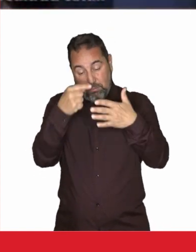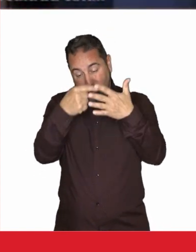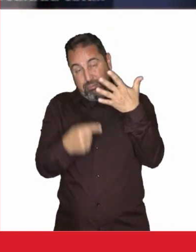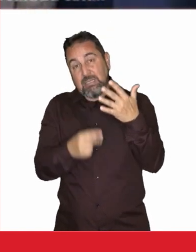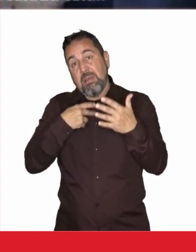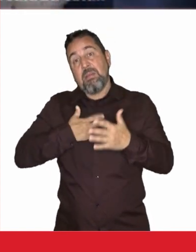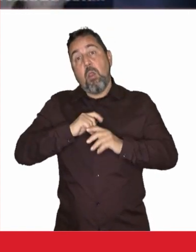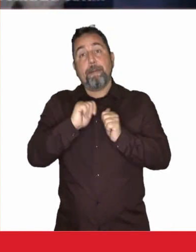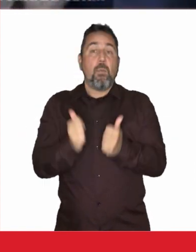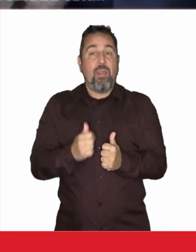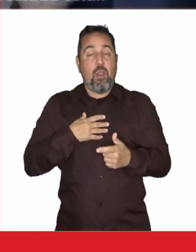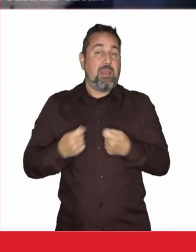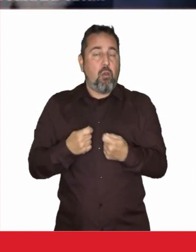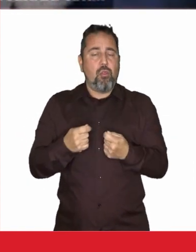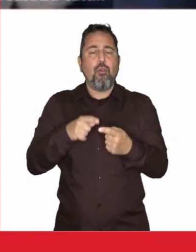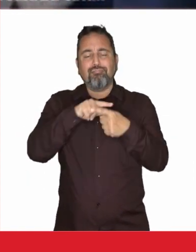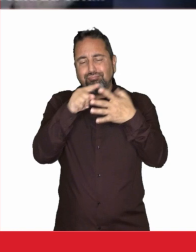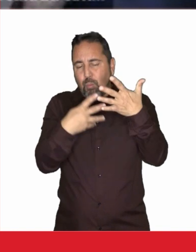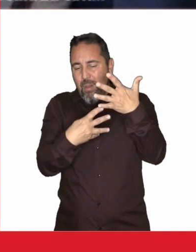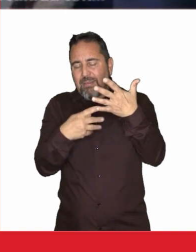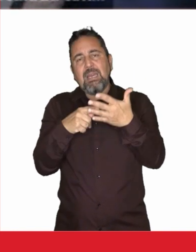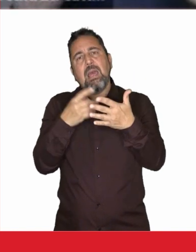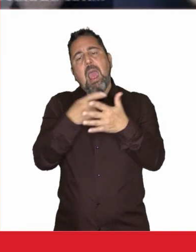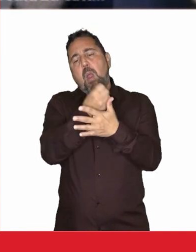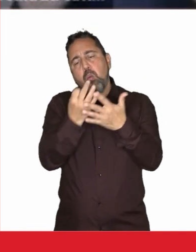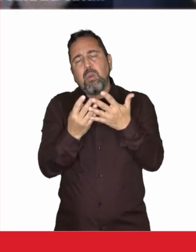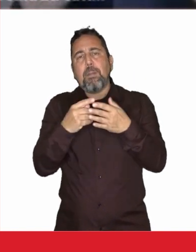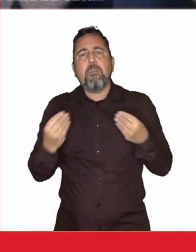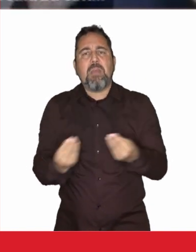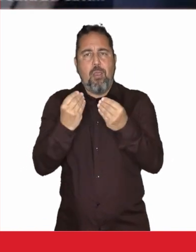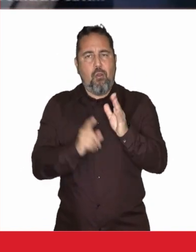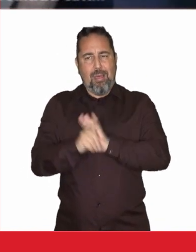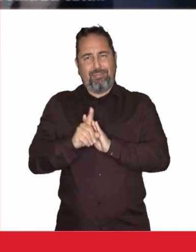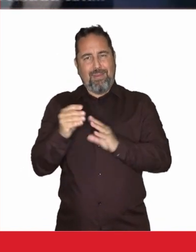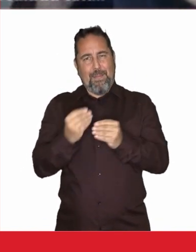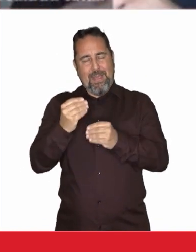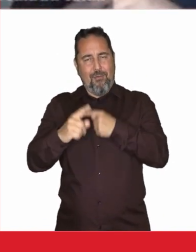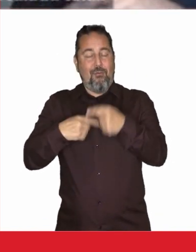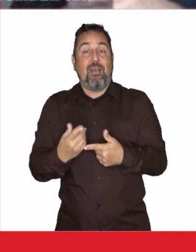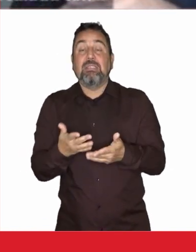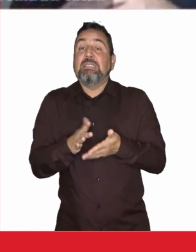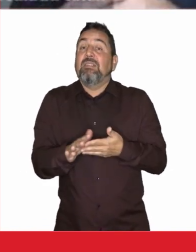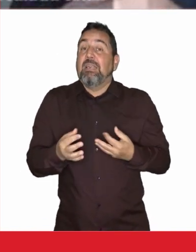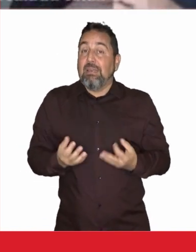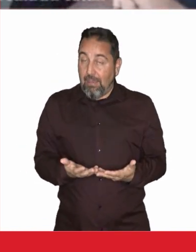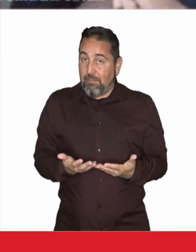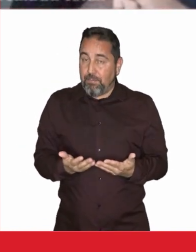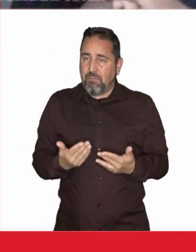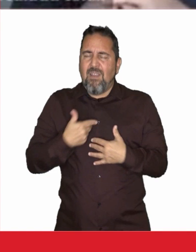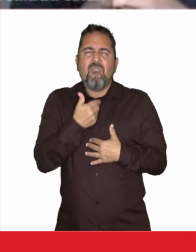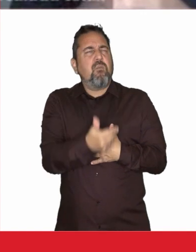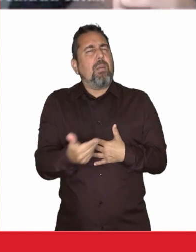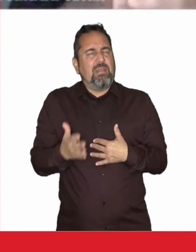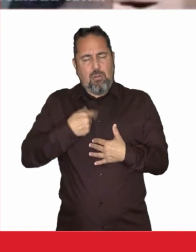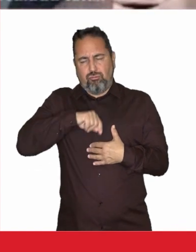que los 9 elementos que componen mi modelo de negocio se van a ver mejorados, alguno de ellos, ¿de acuerdo? Y de esa